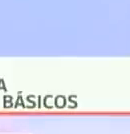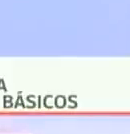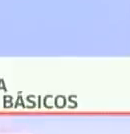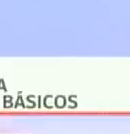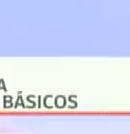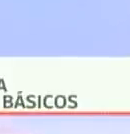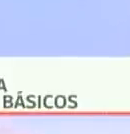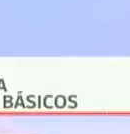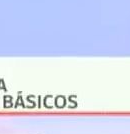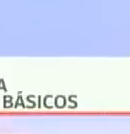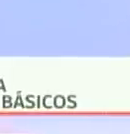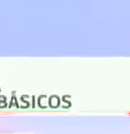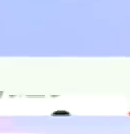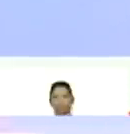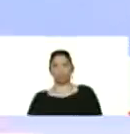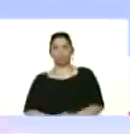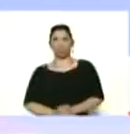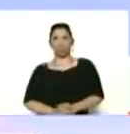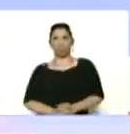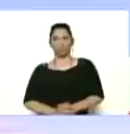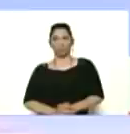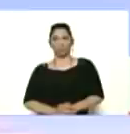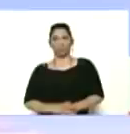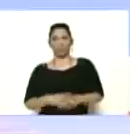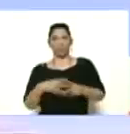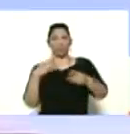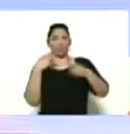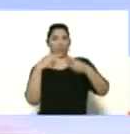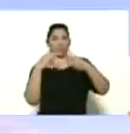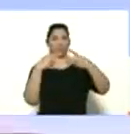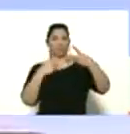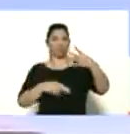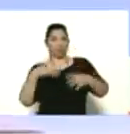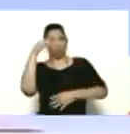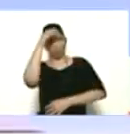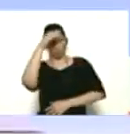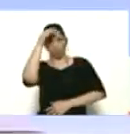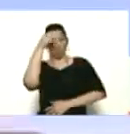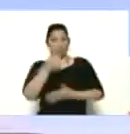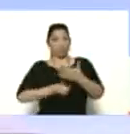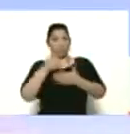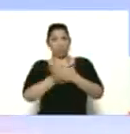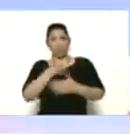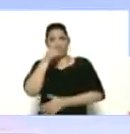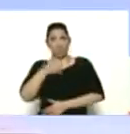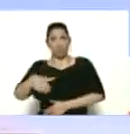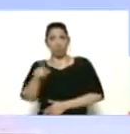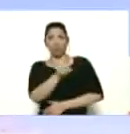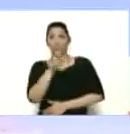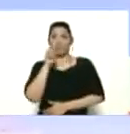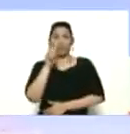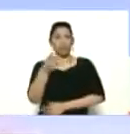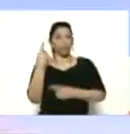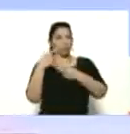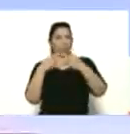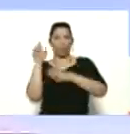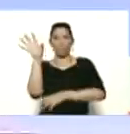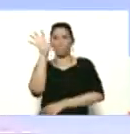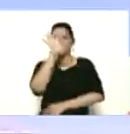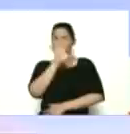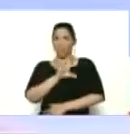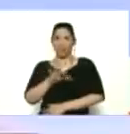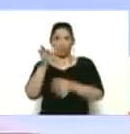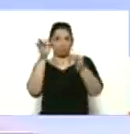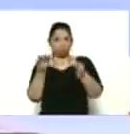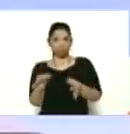batalla con un nivel de conciencia, yo diría, no vista en otros países realmente. Yo